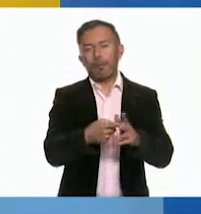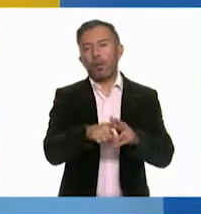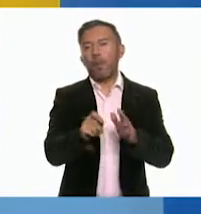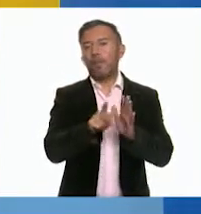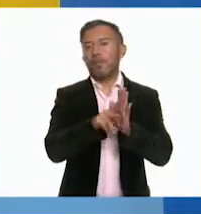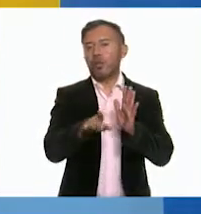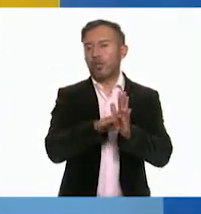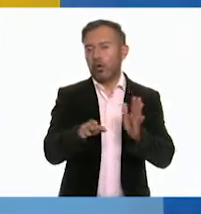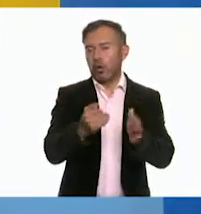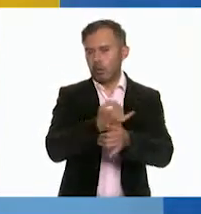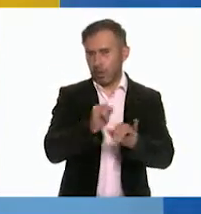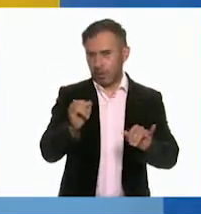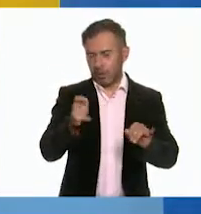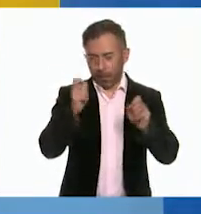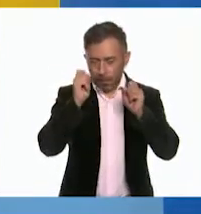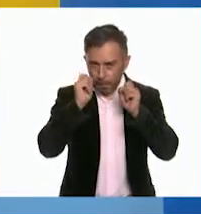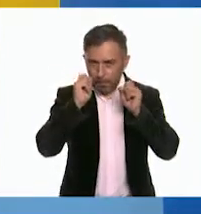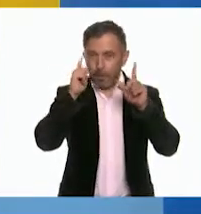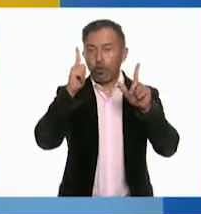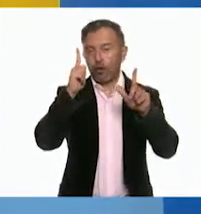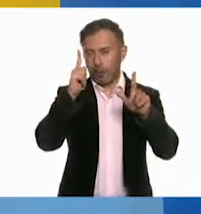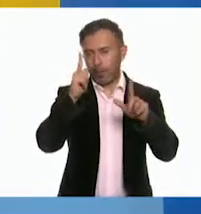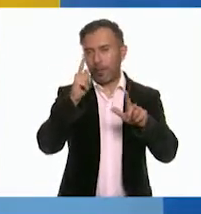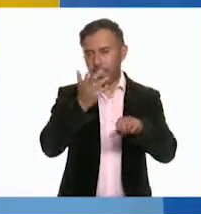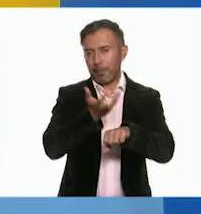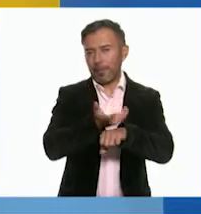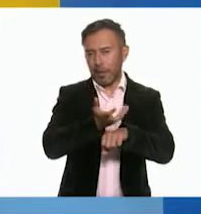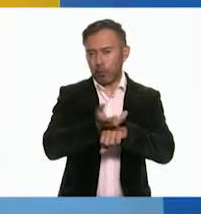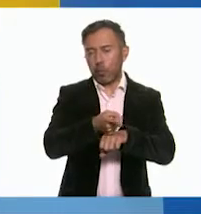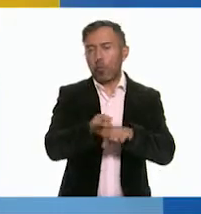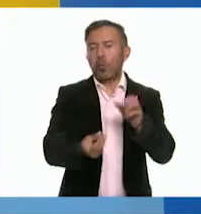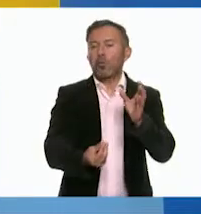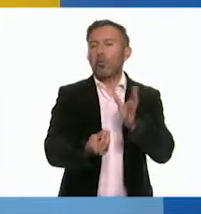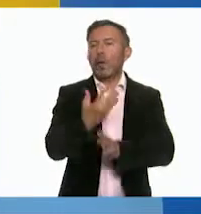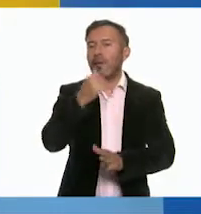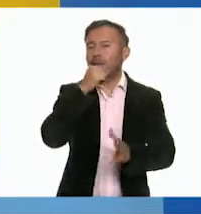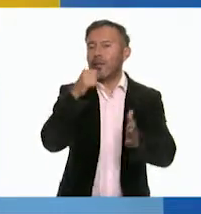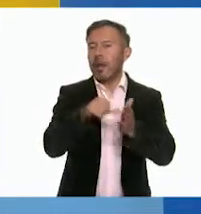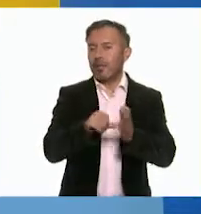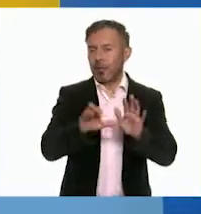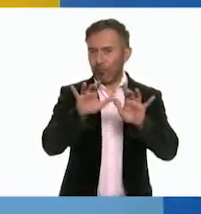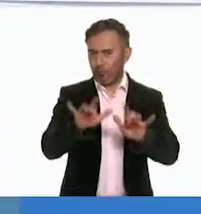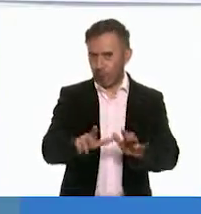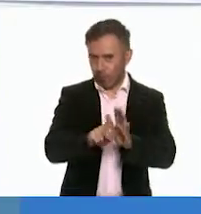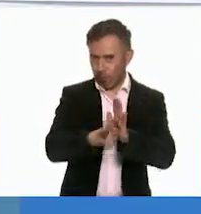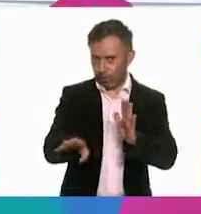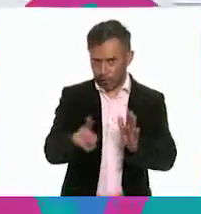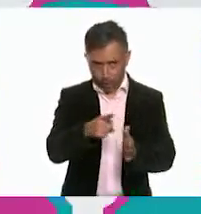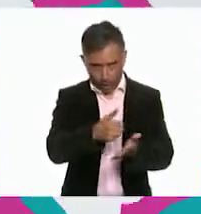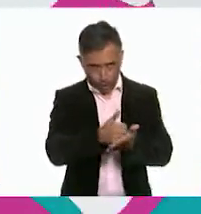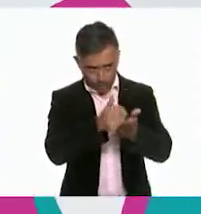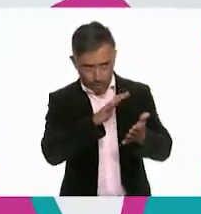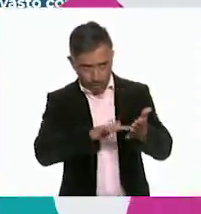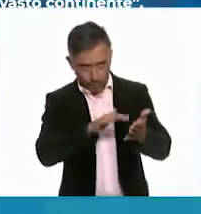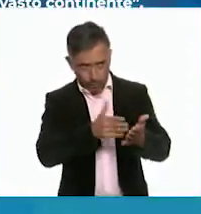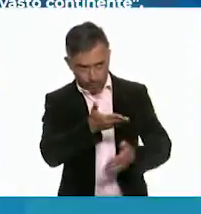El Despertador Americano y publicó un nuevo manifiesto. ¿Me ayudas a leerlo, por favor, Jenny? Claro que sí.